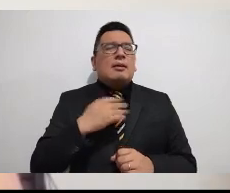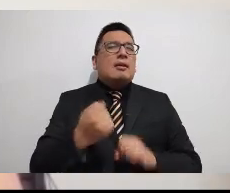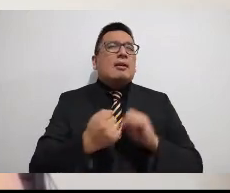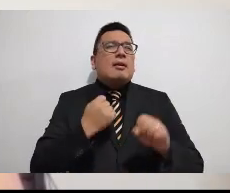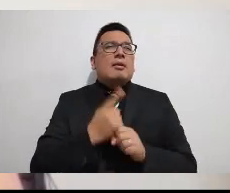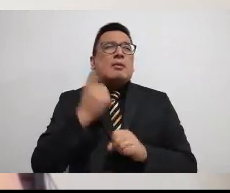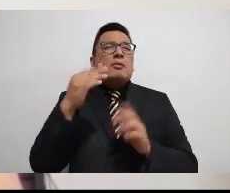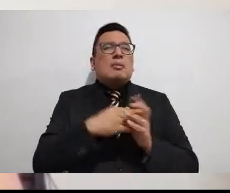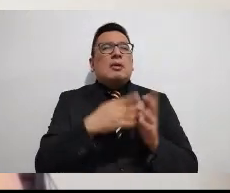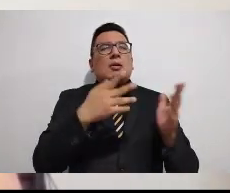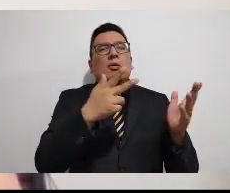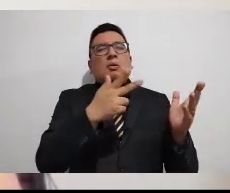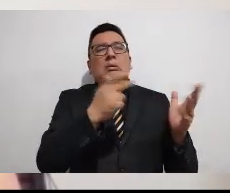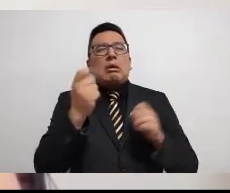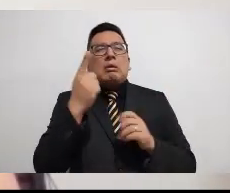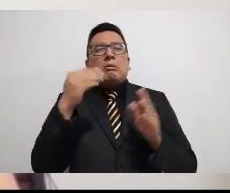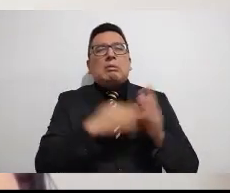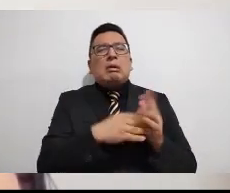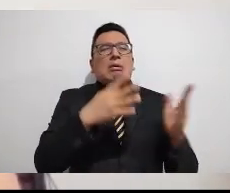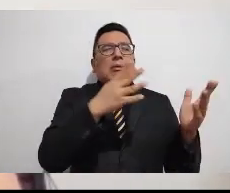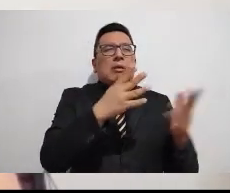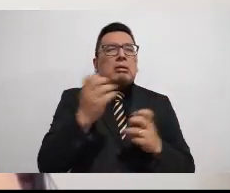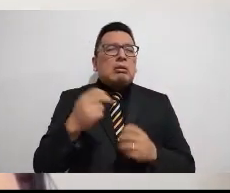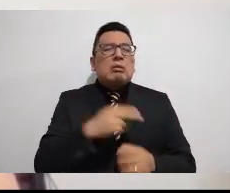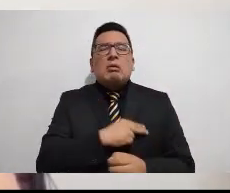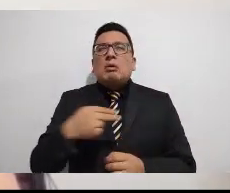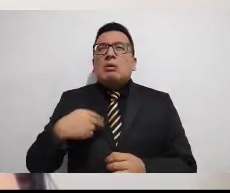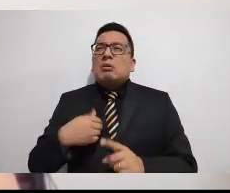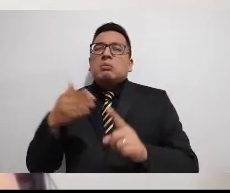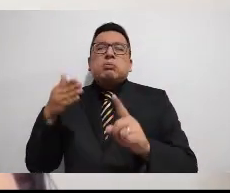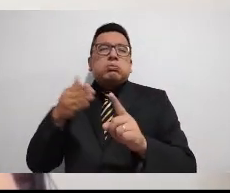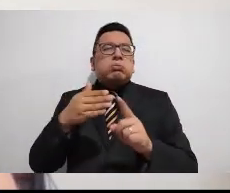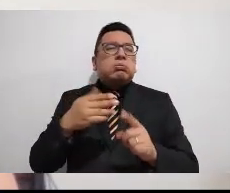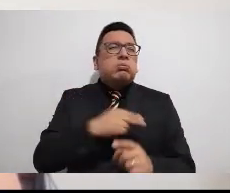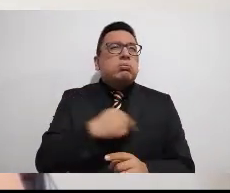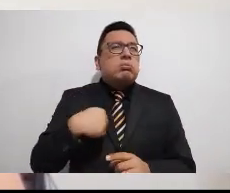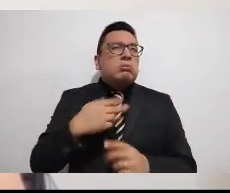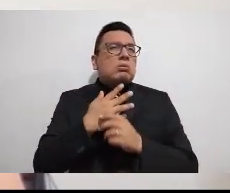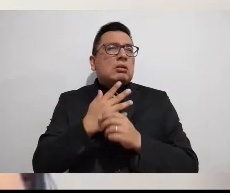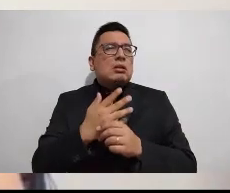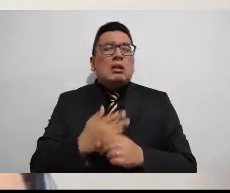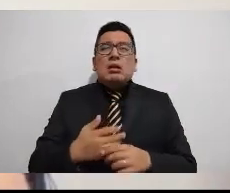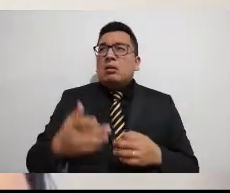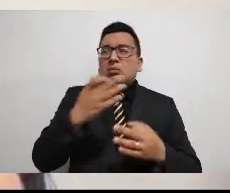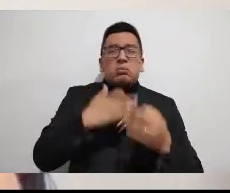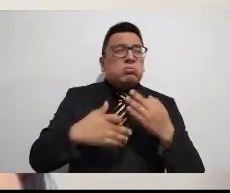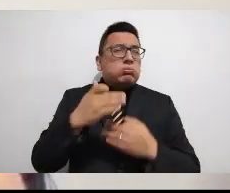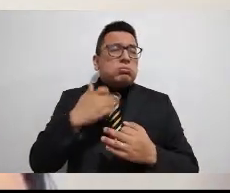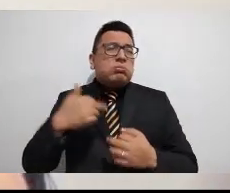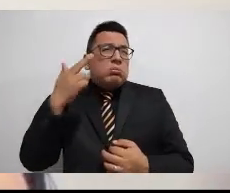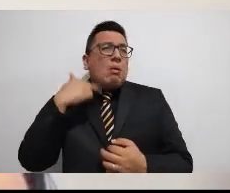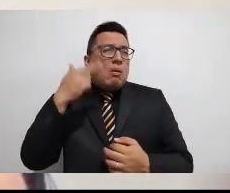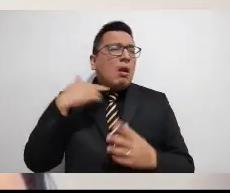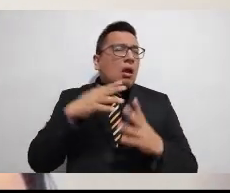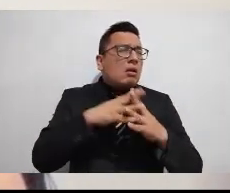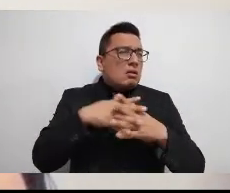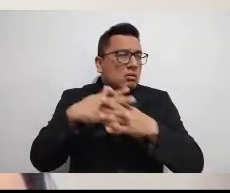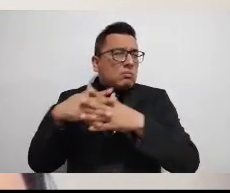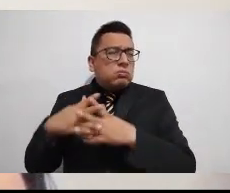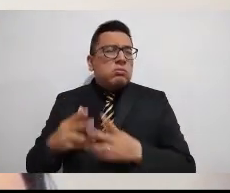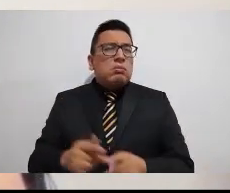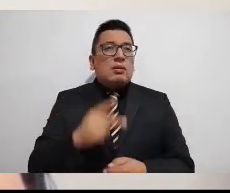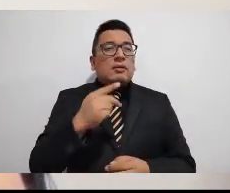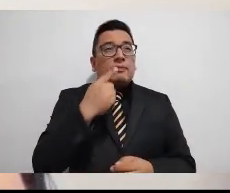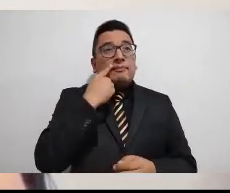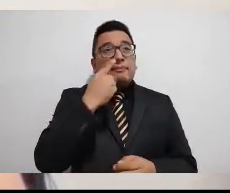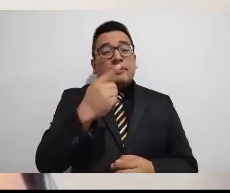¿no? Cuando empezamos a hablar de la raza cósmica y empezamos a hablar de que todas y todos somos mestizos. Por supuesto que a finales del